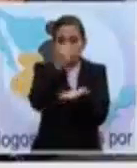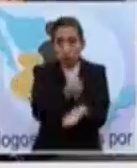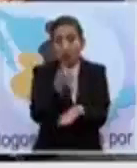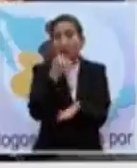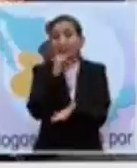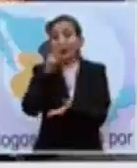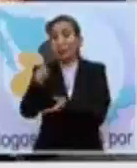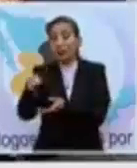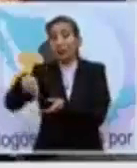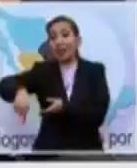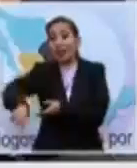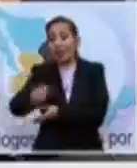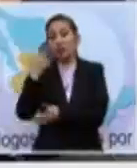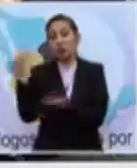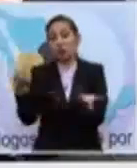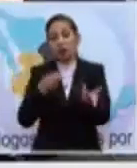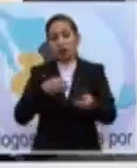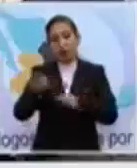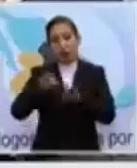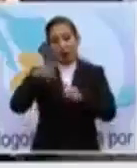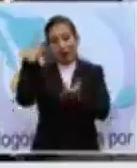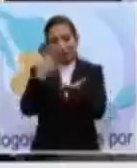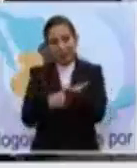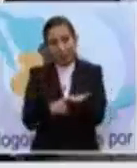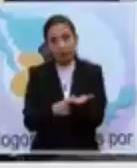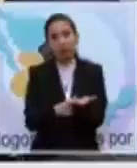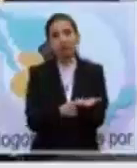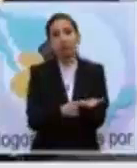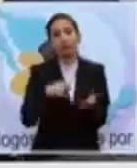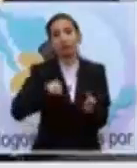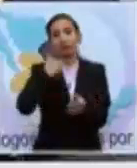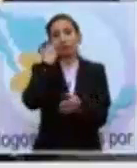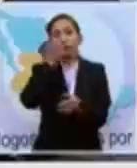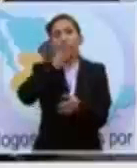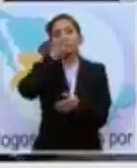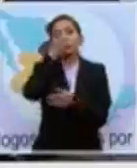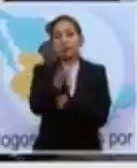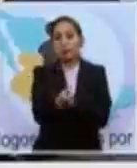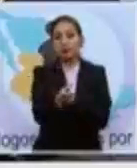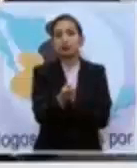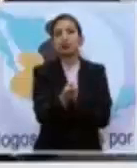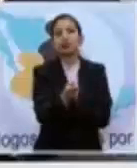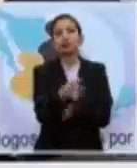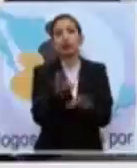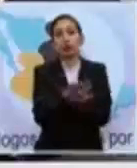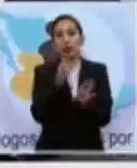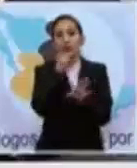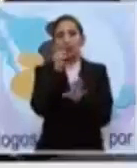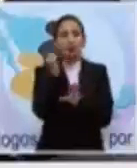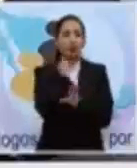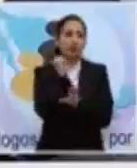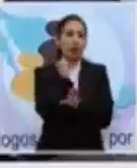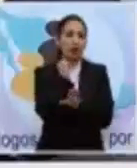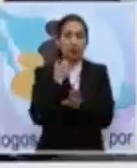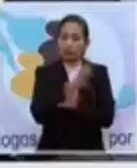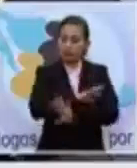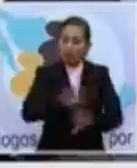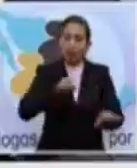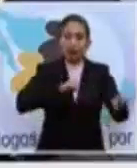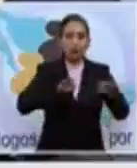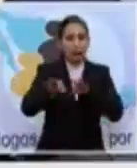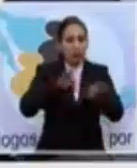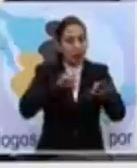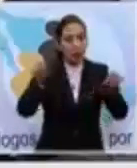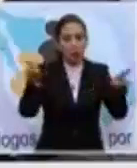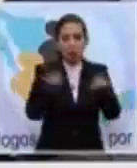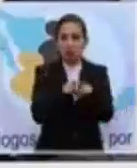sino en funcionalidad y operación. Y quiero hacer mención que, como le digo, en el Senado estamos trabajando en